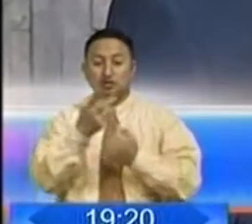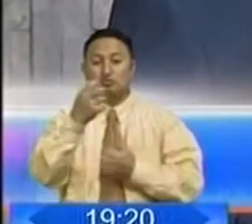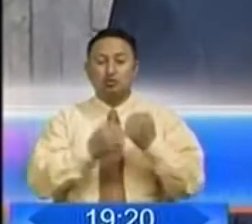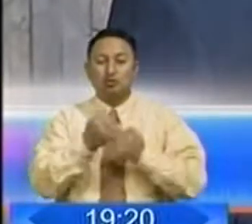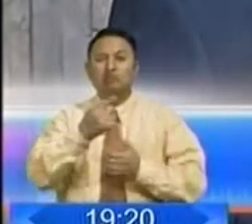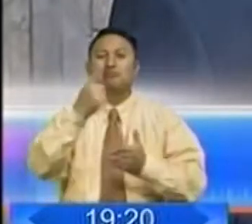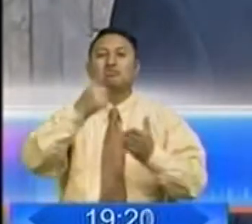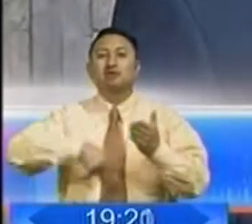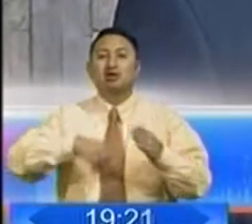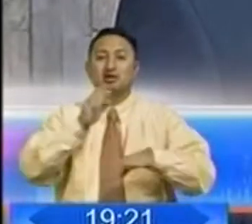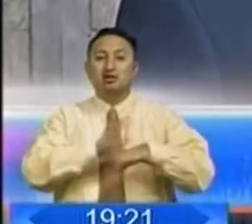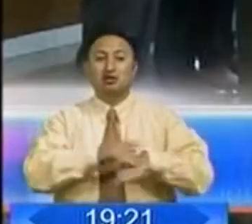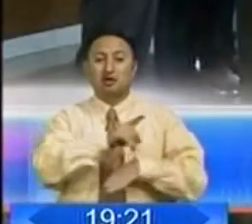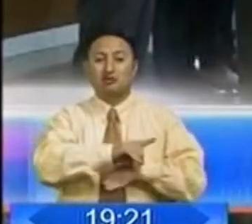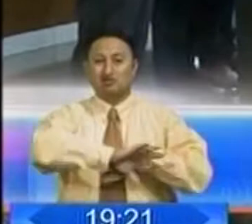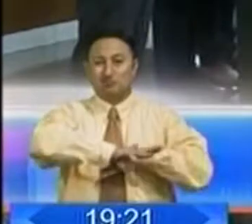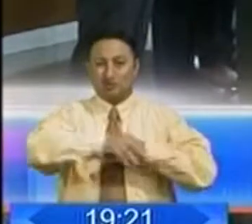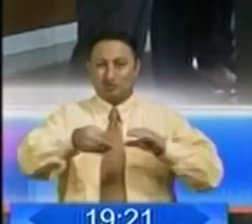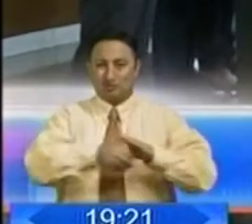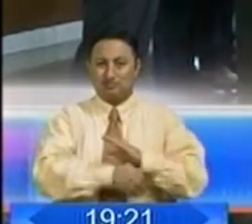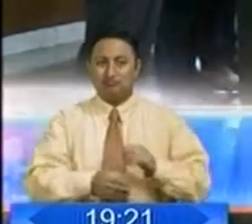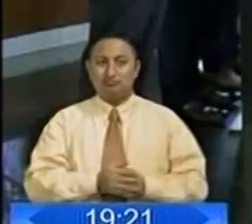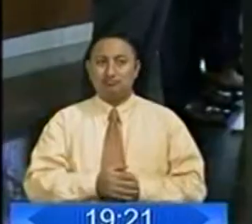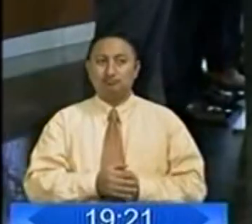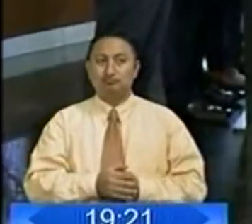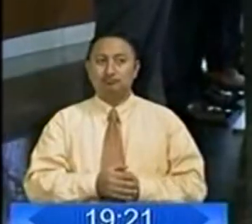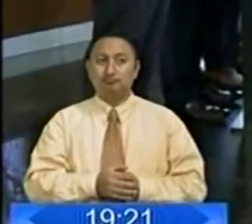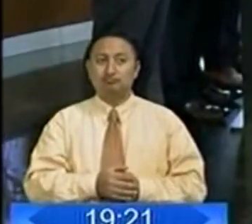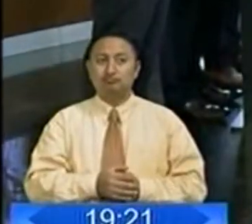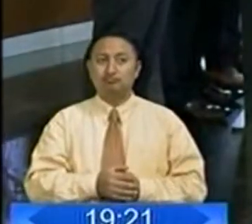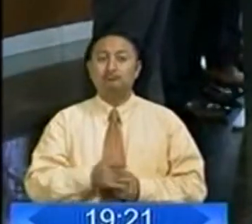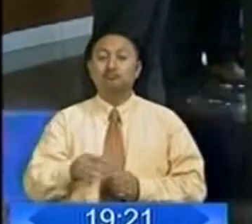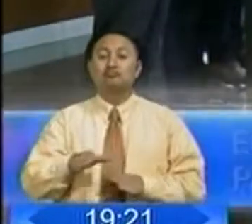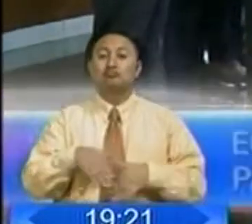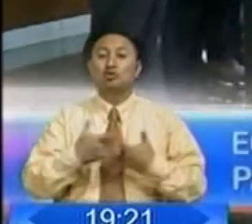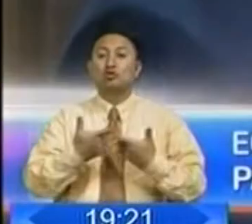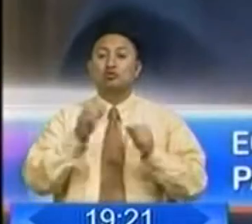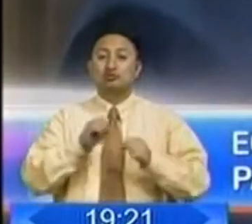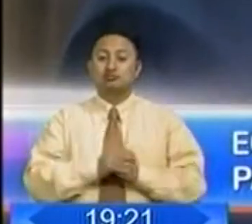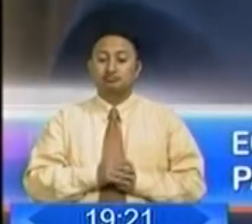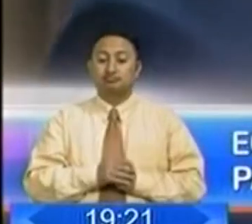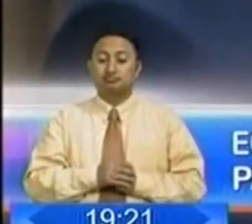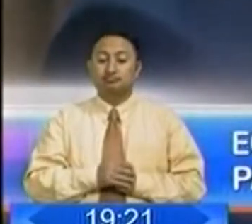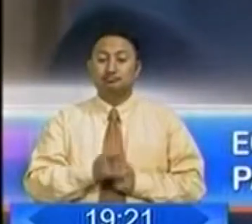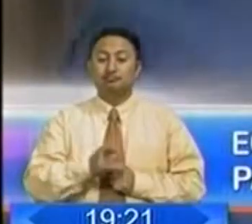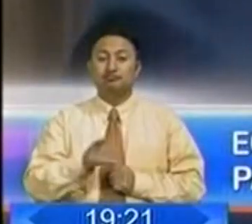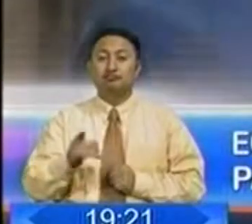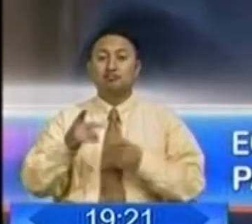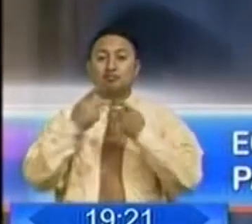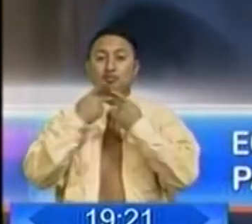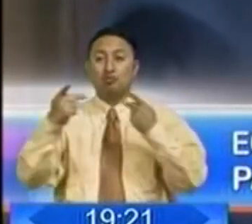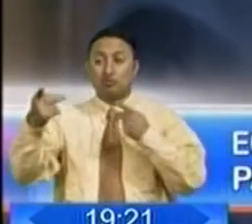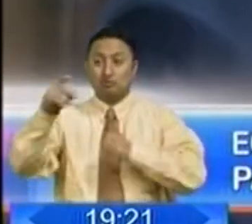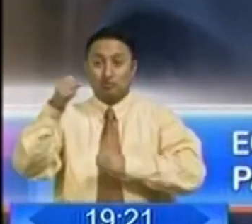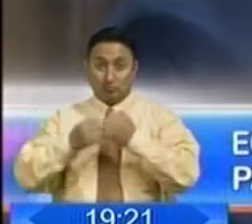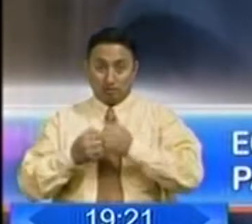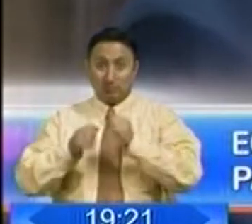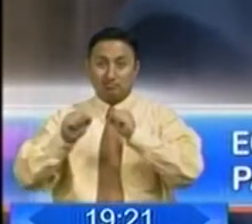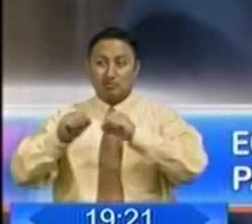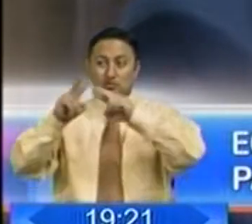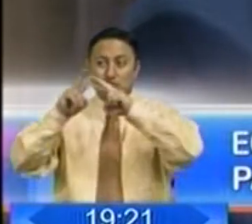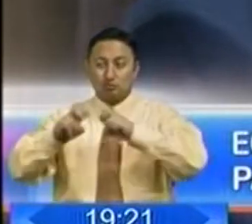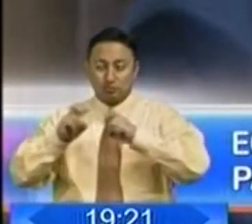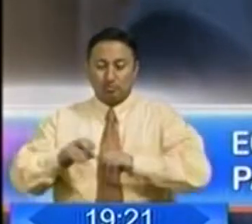los actos ilícitos de Odebrecht. Para sustentar los parámetros reparatorios se recabará de las entidades públicas afectadas, de